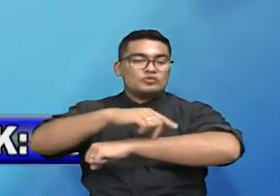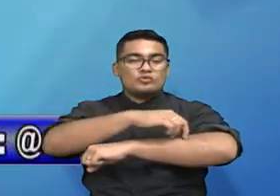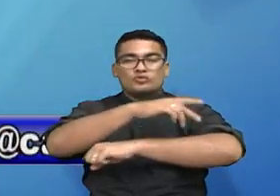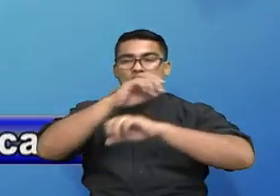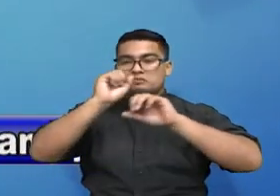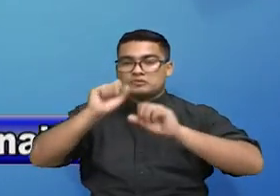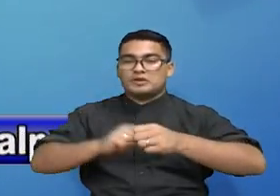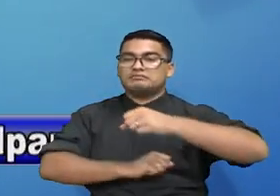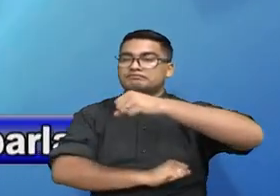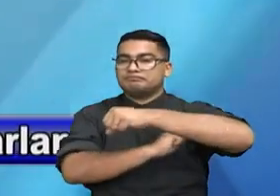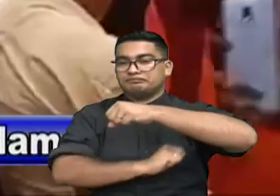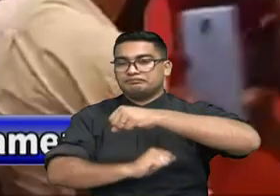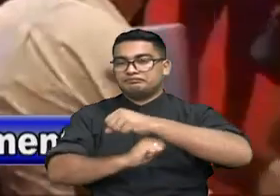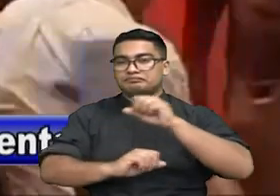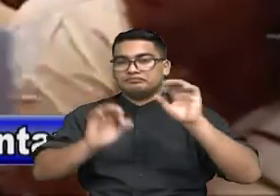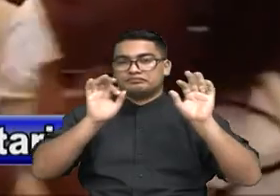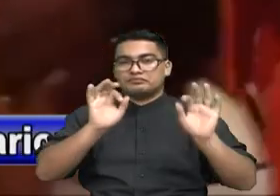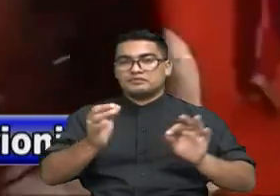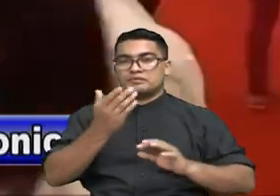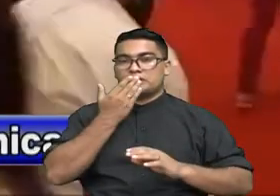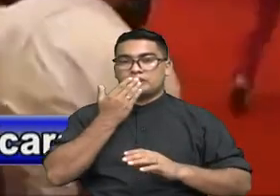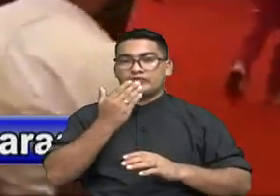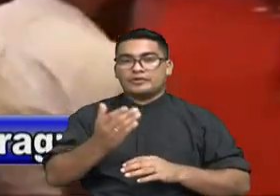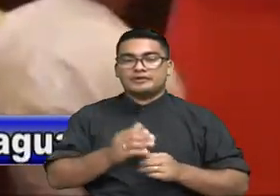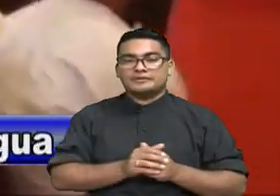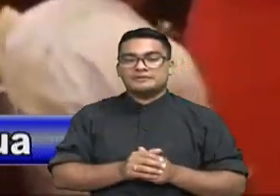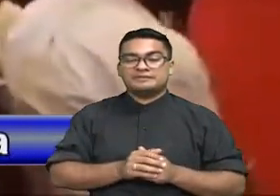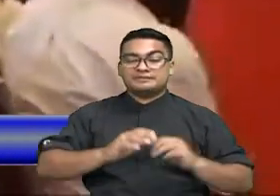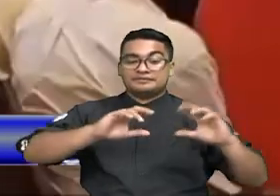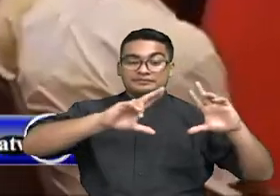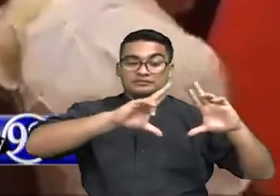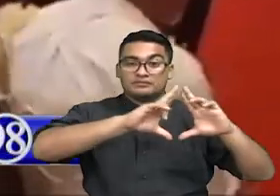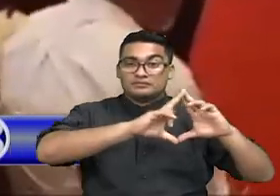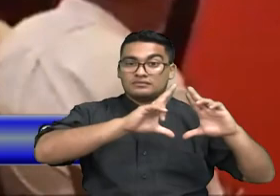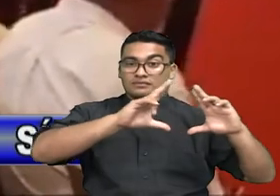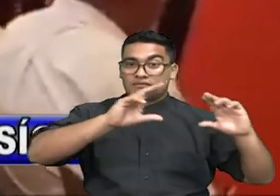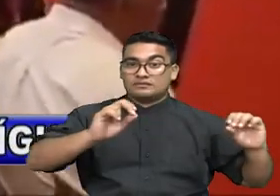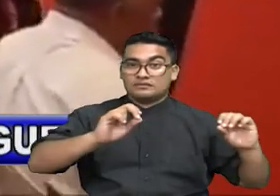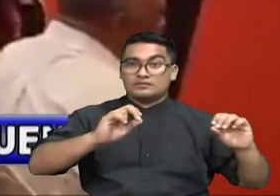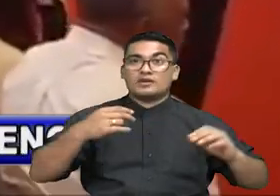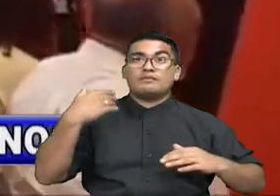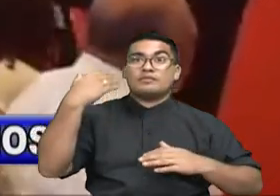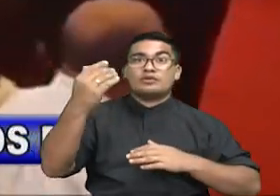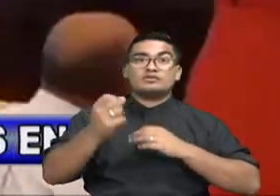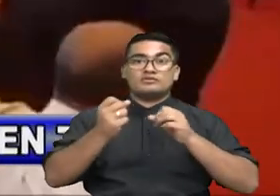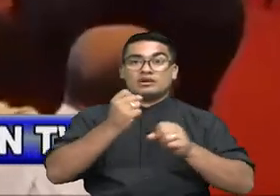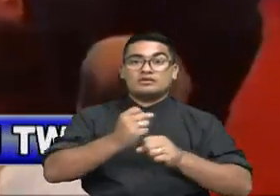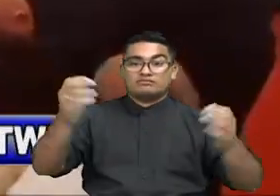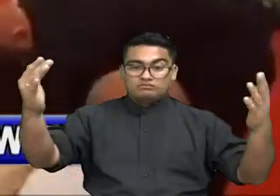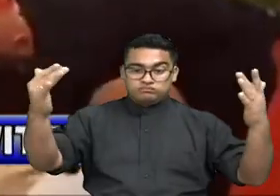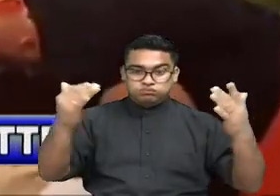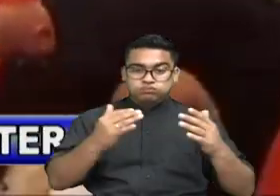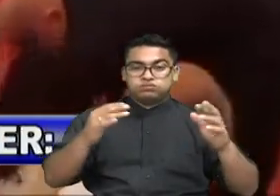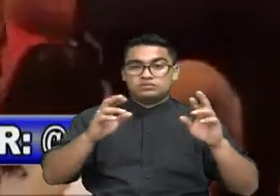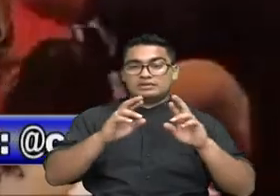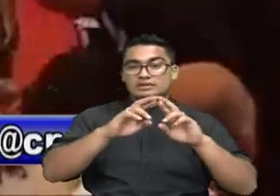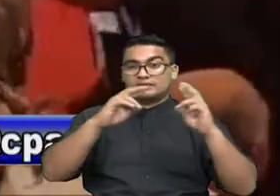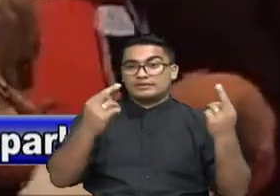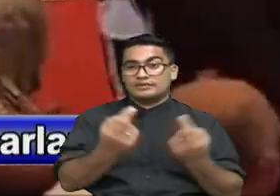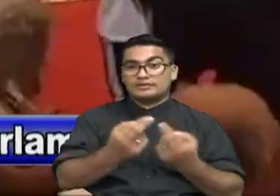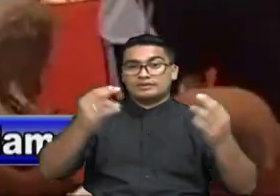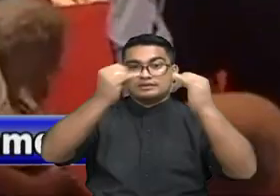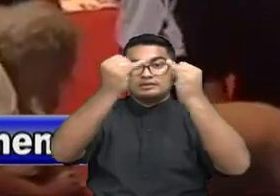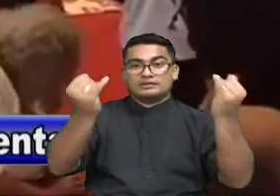en condiciones óptimas. Mencionó que Nicaragua será sede el próximo año del 2º Congreso Internacional